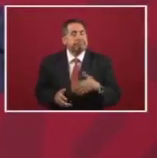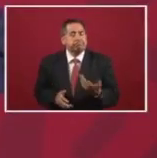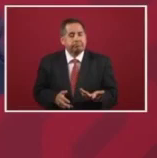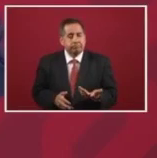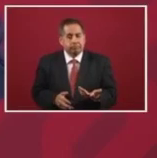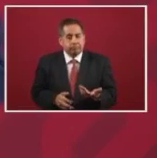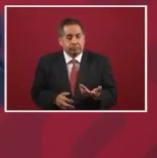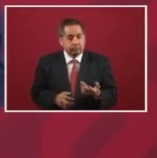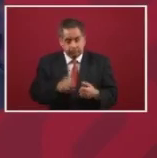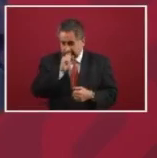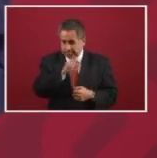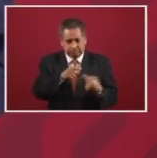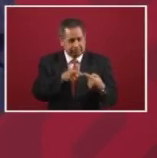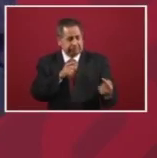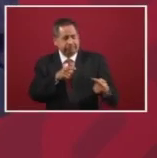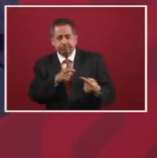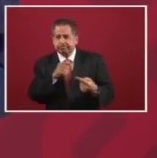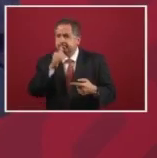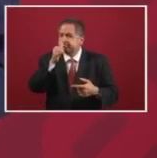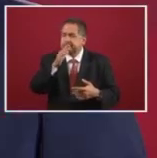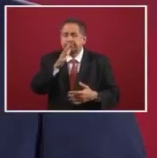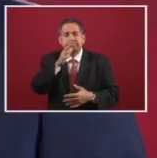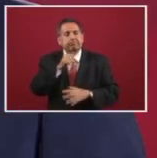hasta nuestros adversarios.